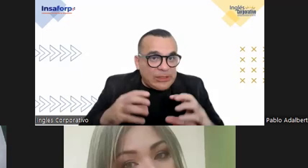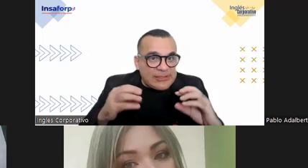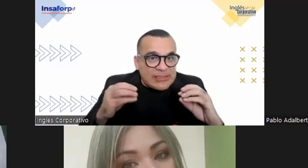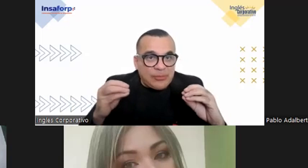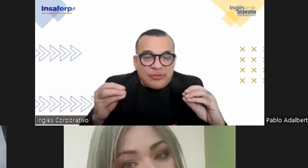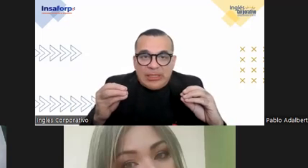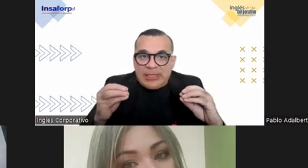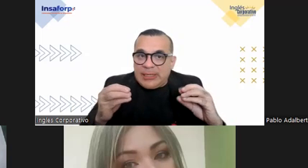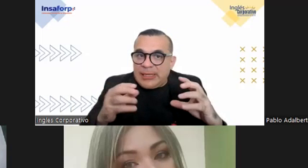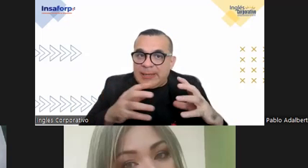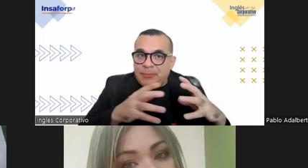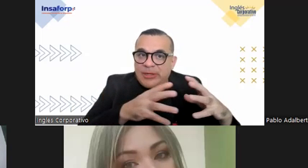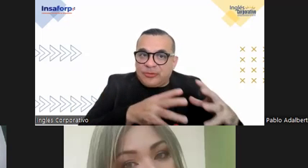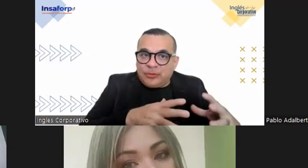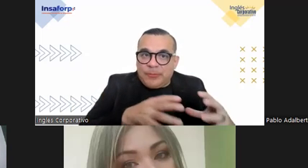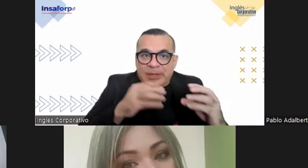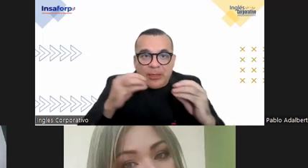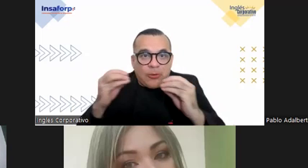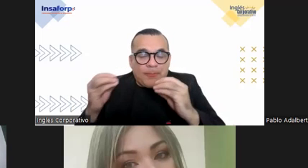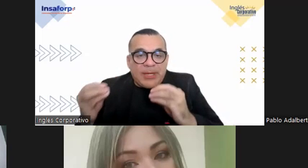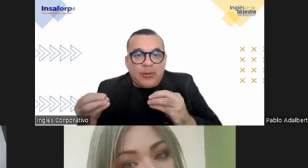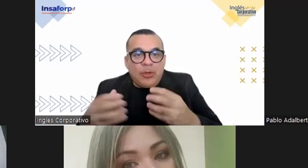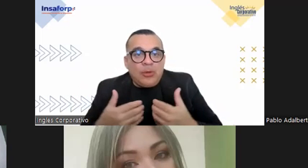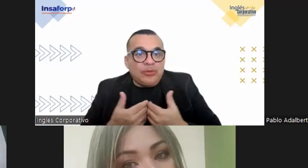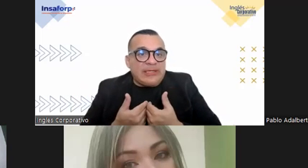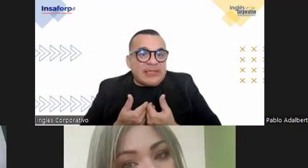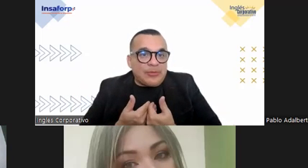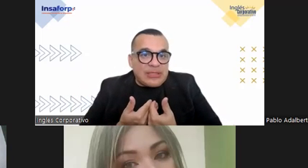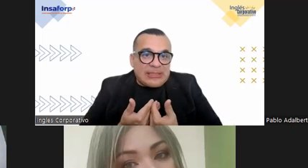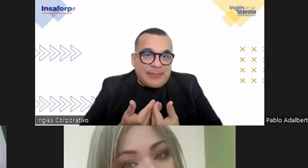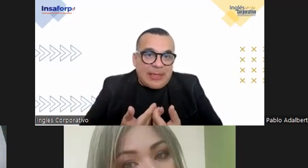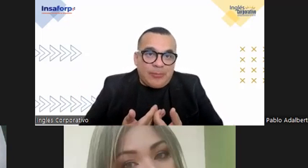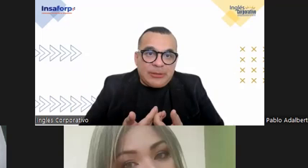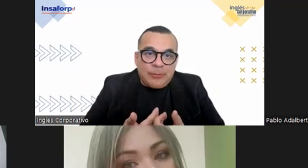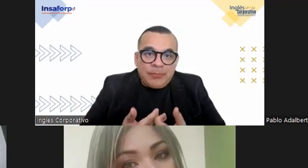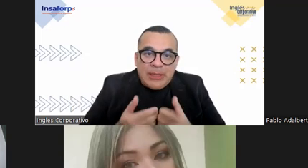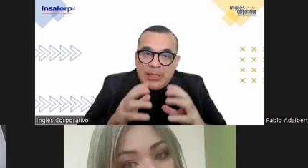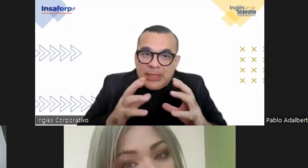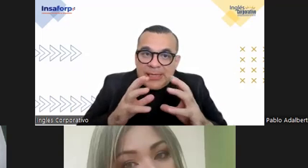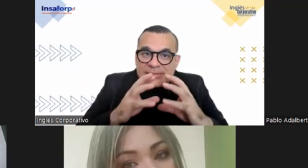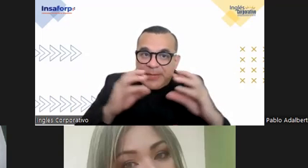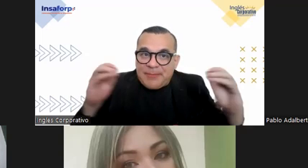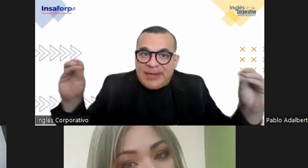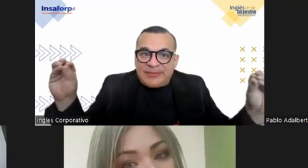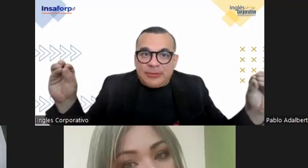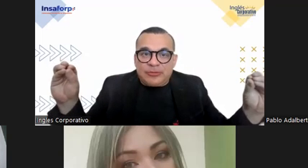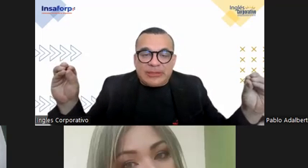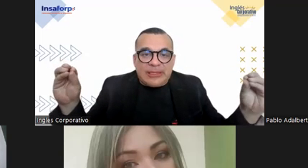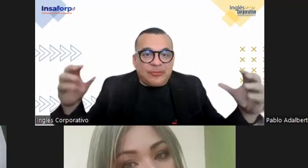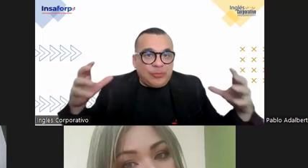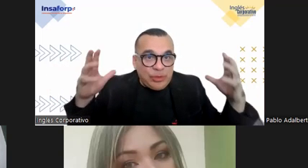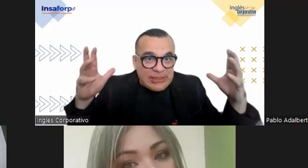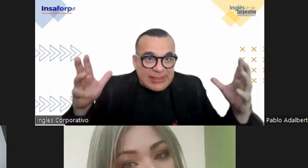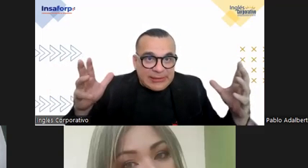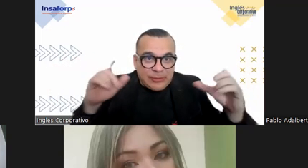cognitiva, utilizamos ejemplos absurdos para ir a lo complejo, utilizamos en determinado momento esquemas básicos,